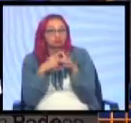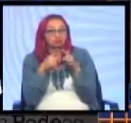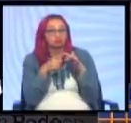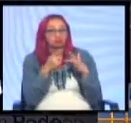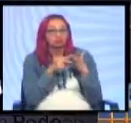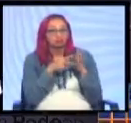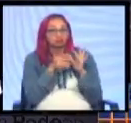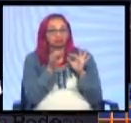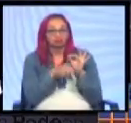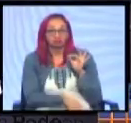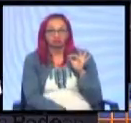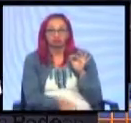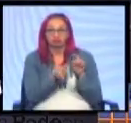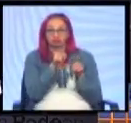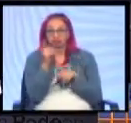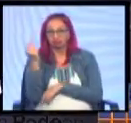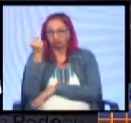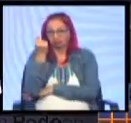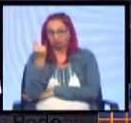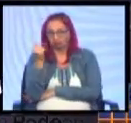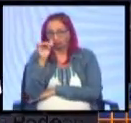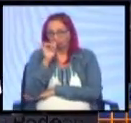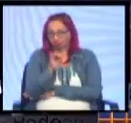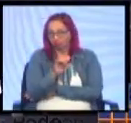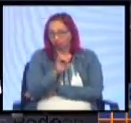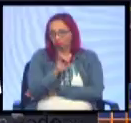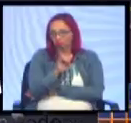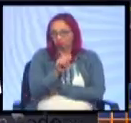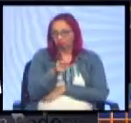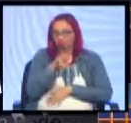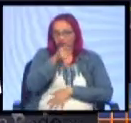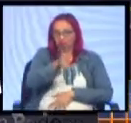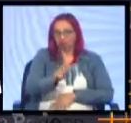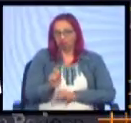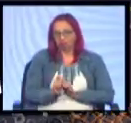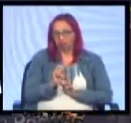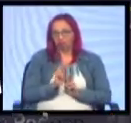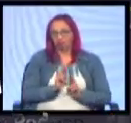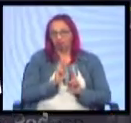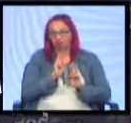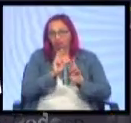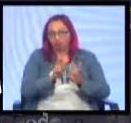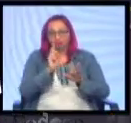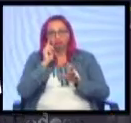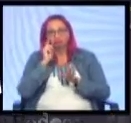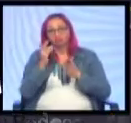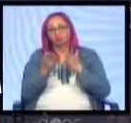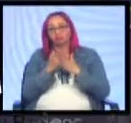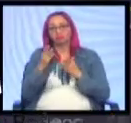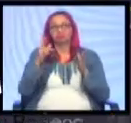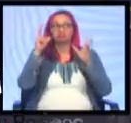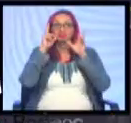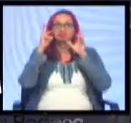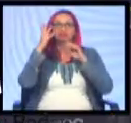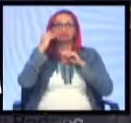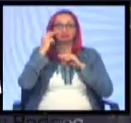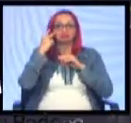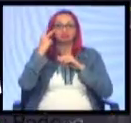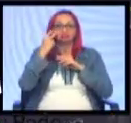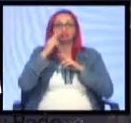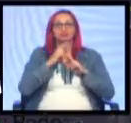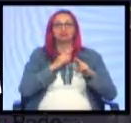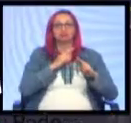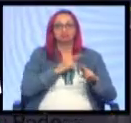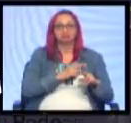simple y sencillamente ese dinero se queda y se invierte o se regala, para que quizás le suene a usted bonito, se le